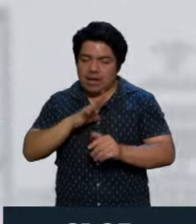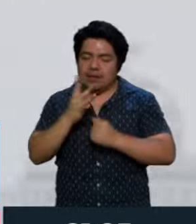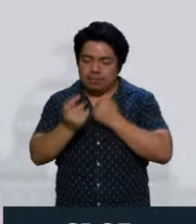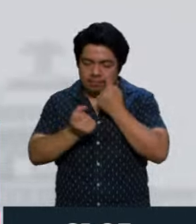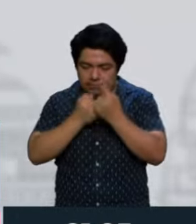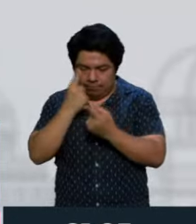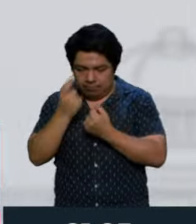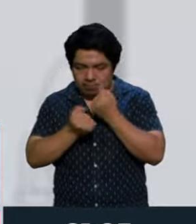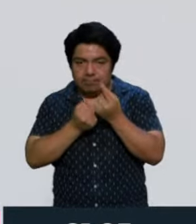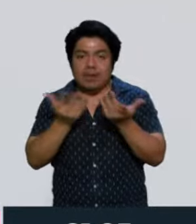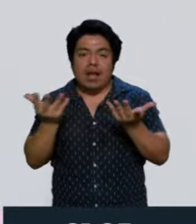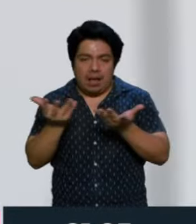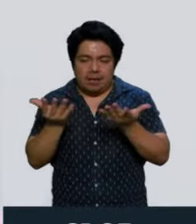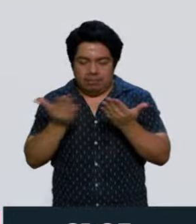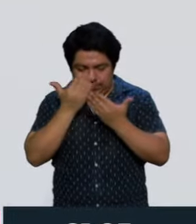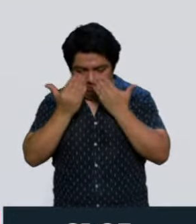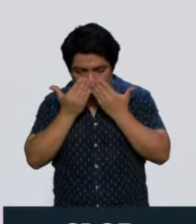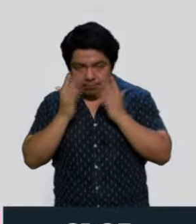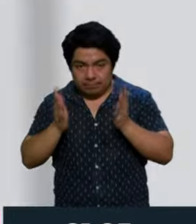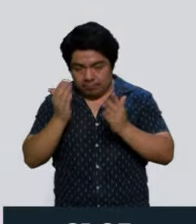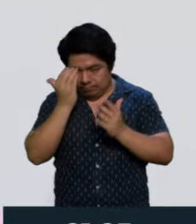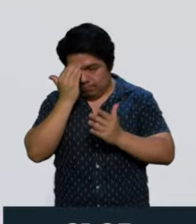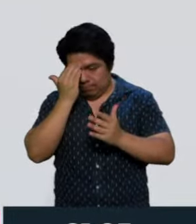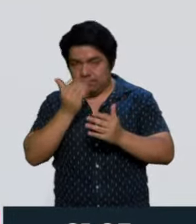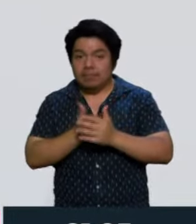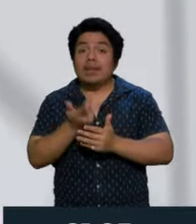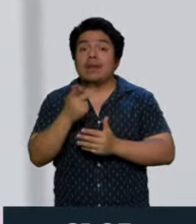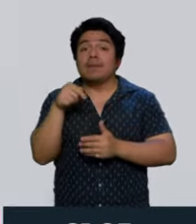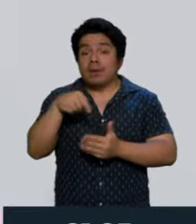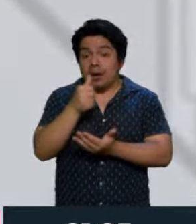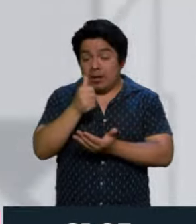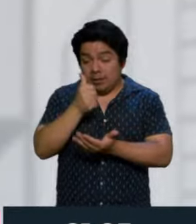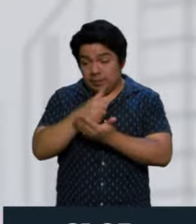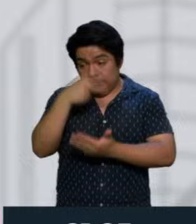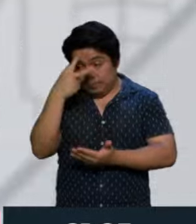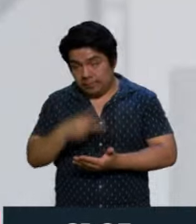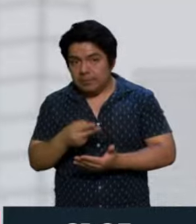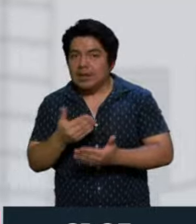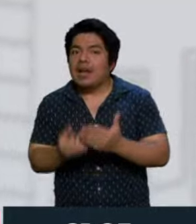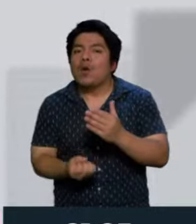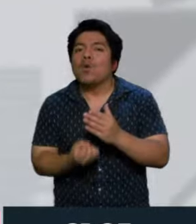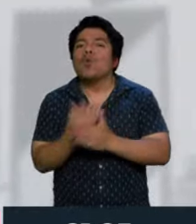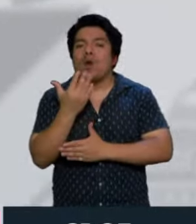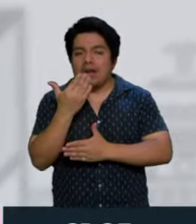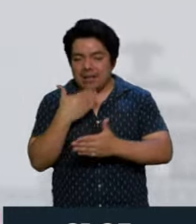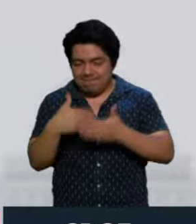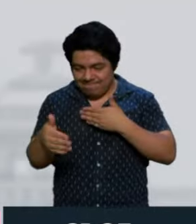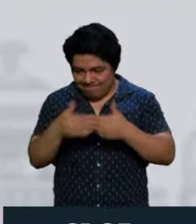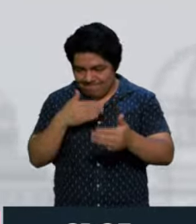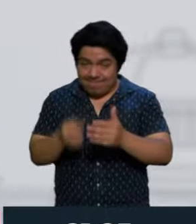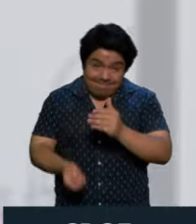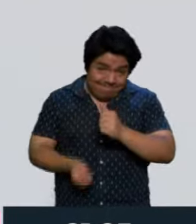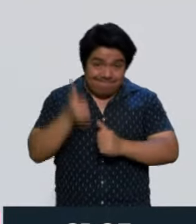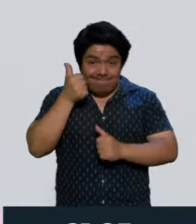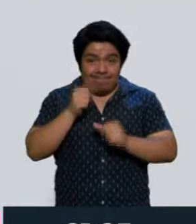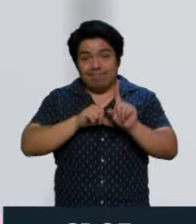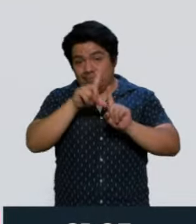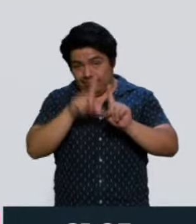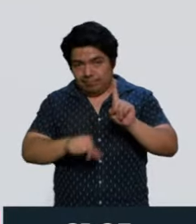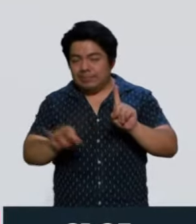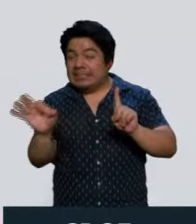para este esfuerzo y con eso, sin embargo, la Ciudad de México se pone en la vanguardia, siendo pionera en el país y tal vez en